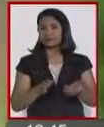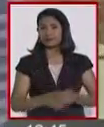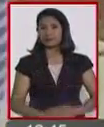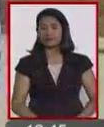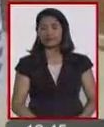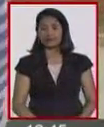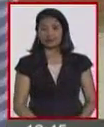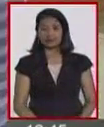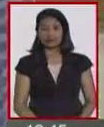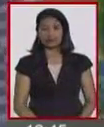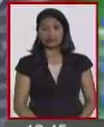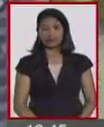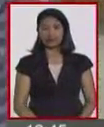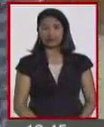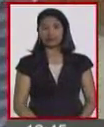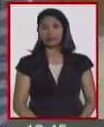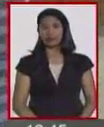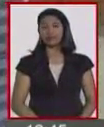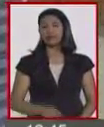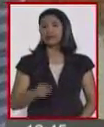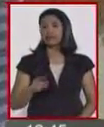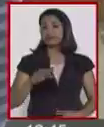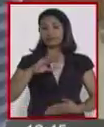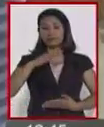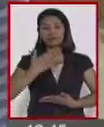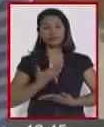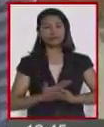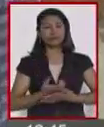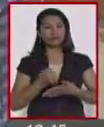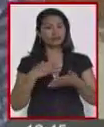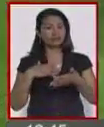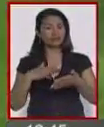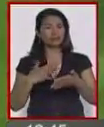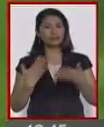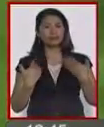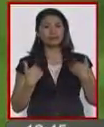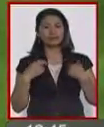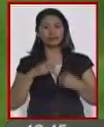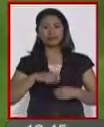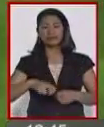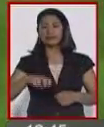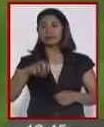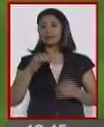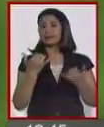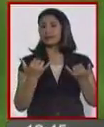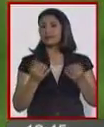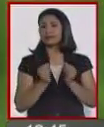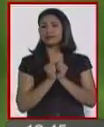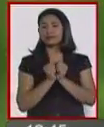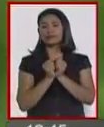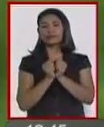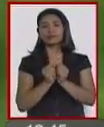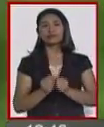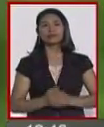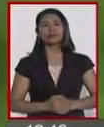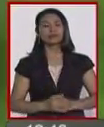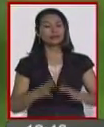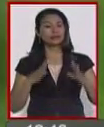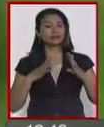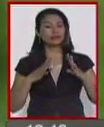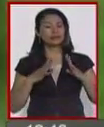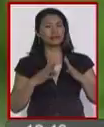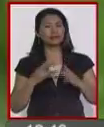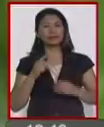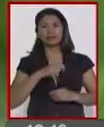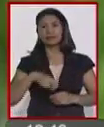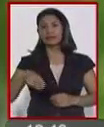su vida. Había estado en la prepromovita. Teníamos que viajar hoy día con ella nosotros de